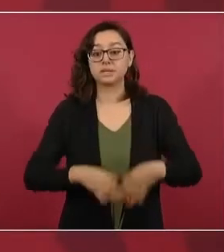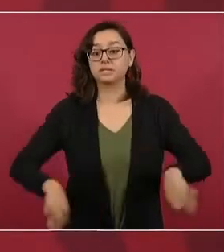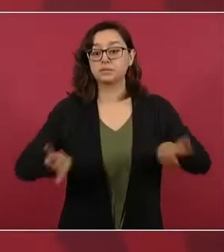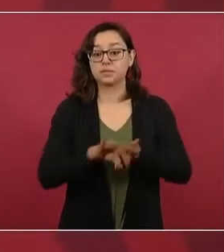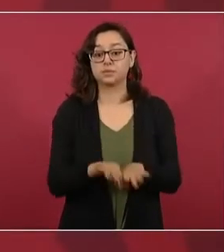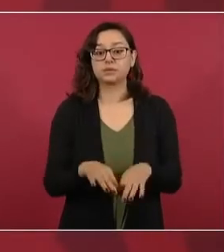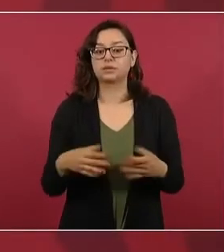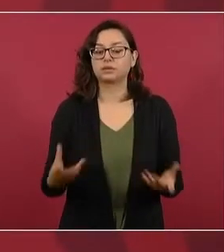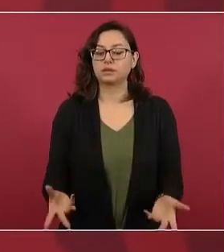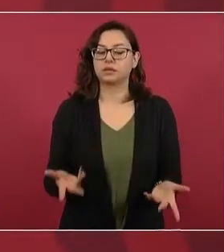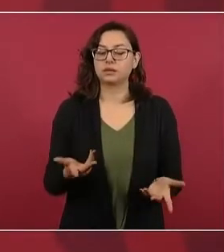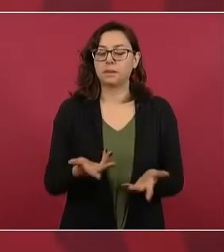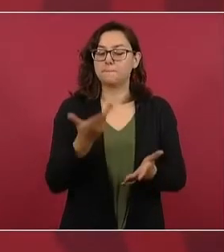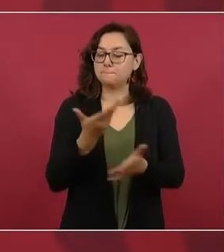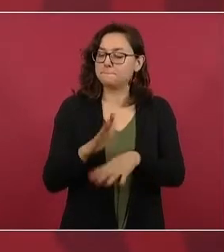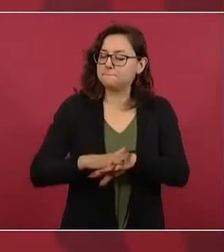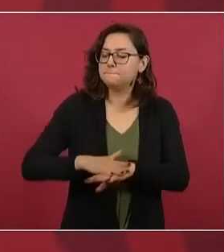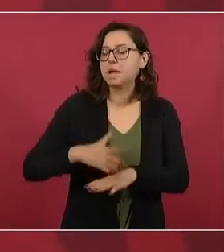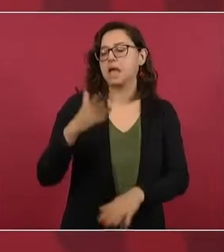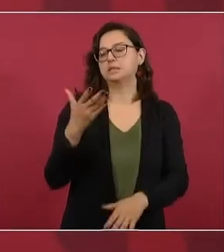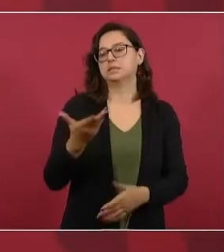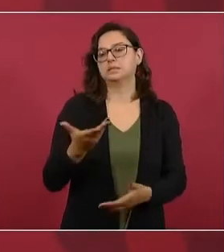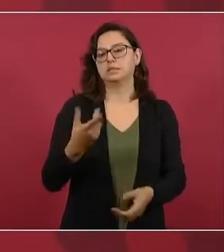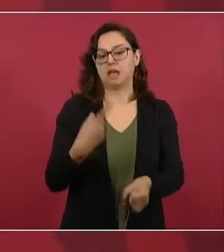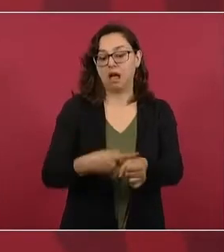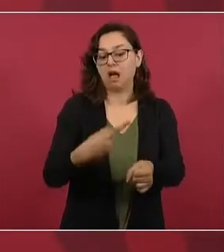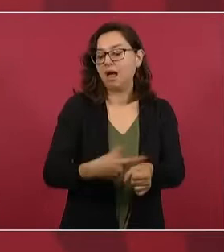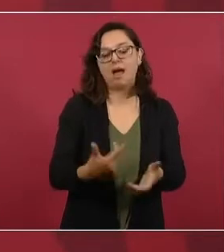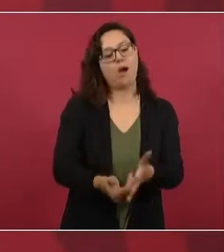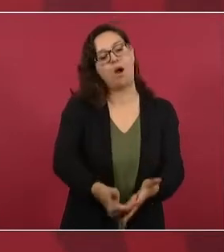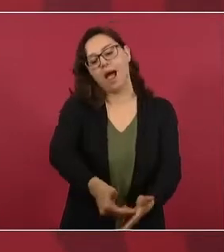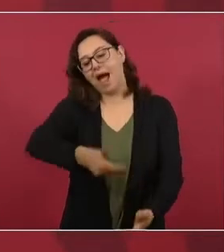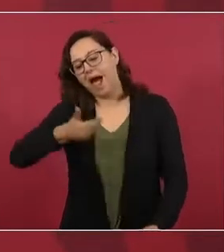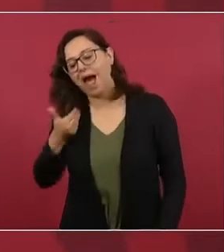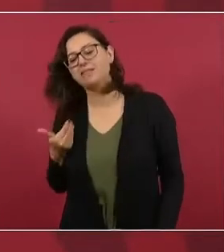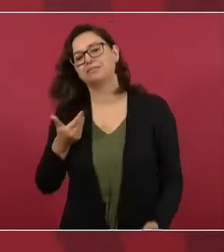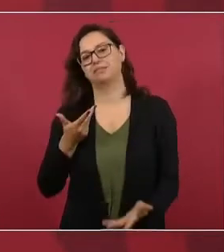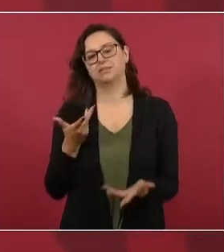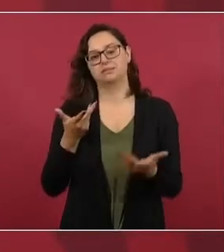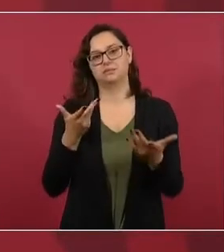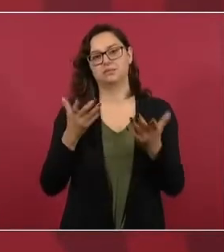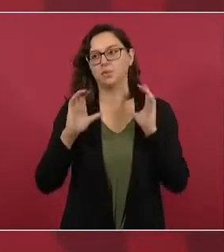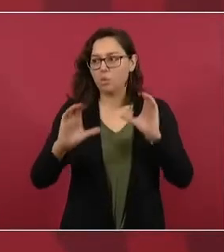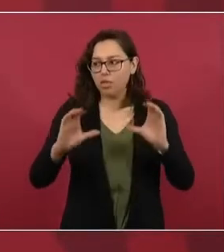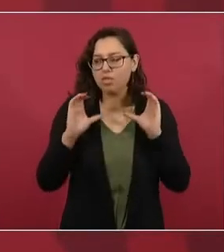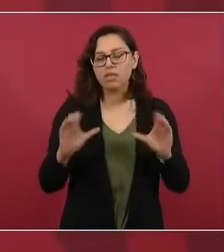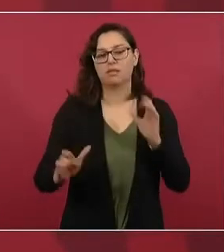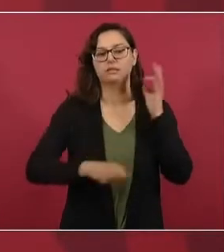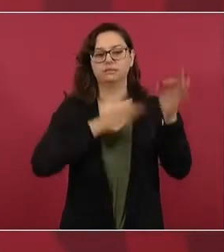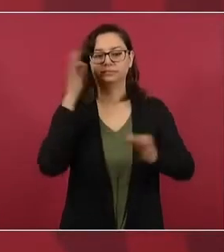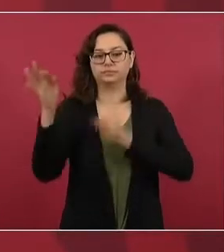mucha medicina preventiva. Nosotros tenemos 2 campañas, acuérdense,